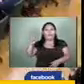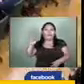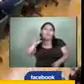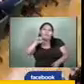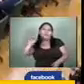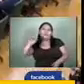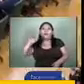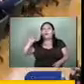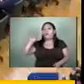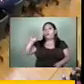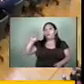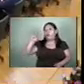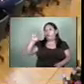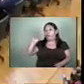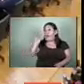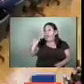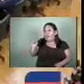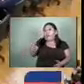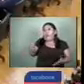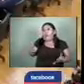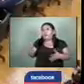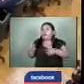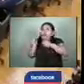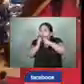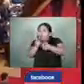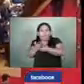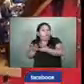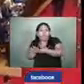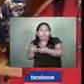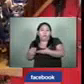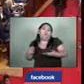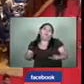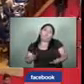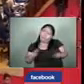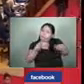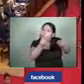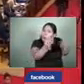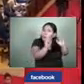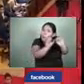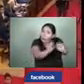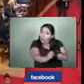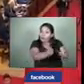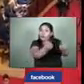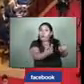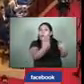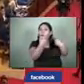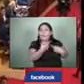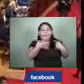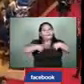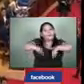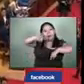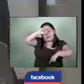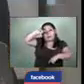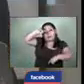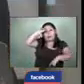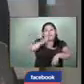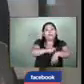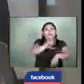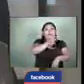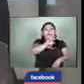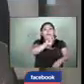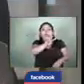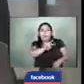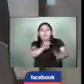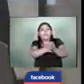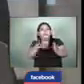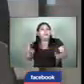Delgado, presentó ante el órgano legislativo sus credenciales para tener oportunidad de ser reelecto en el cargo para el periodo 2022